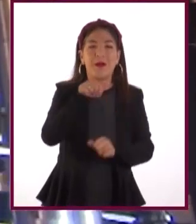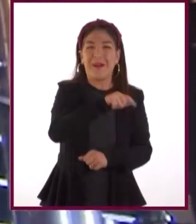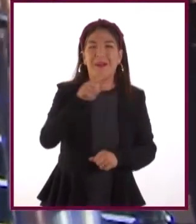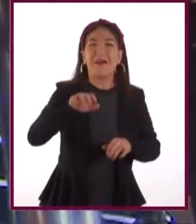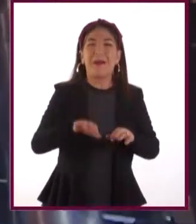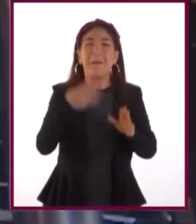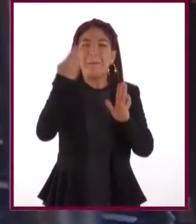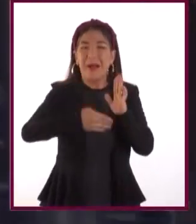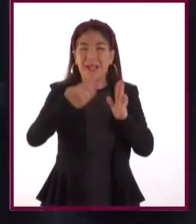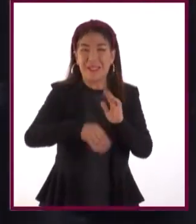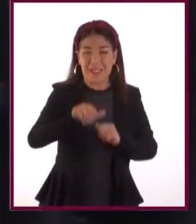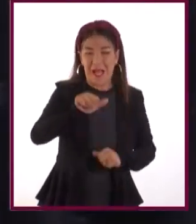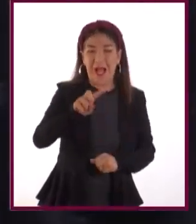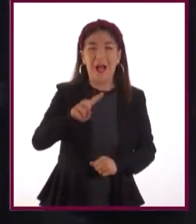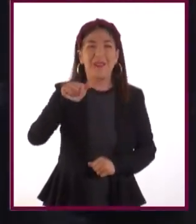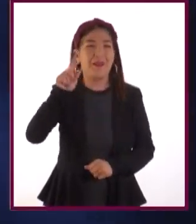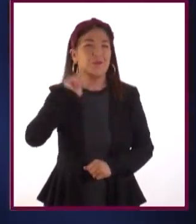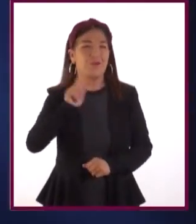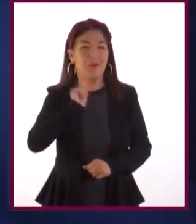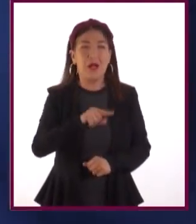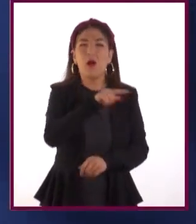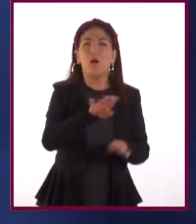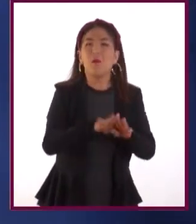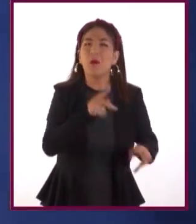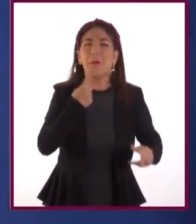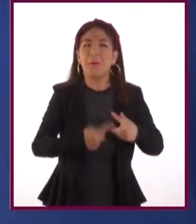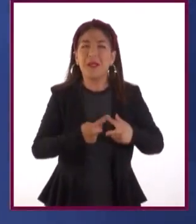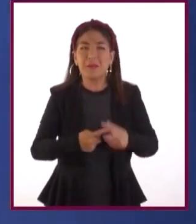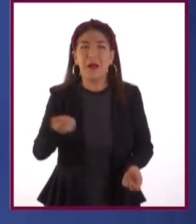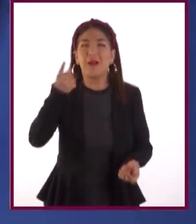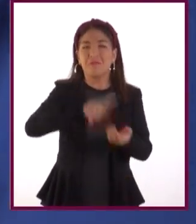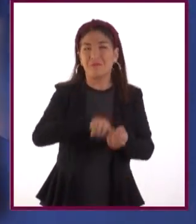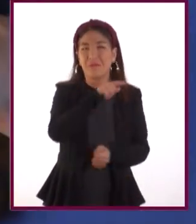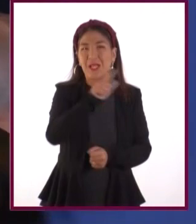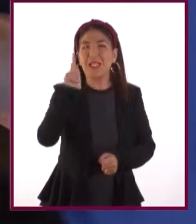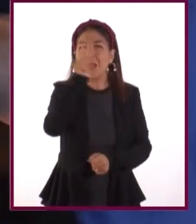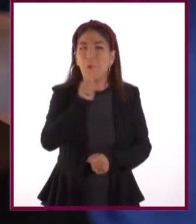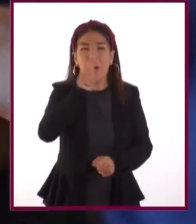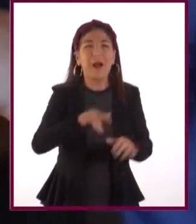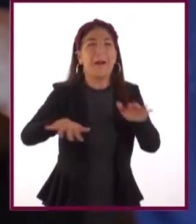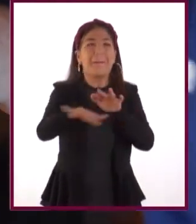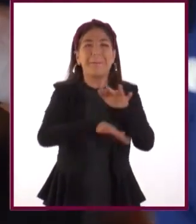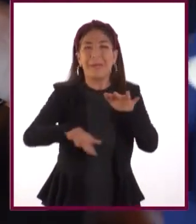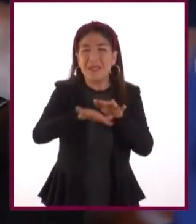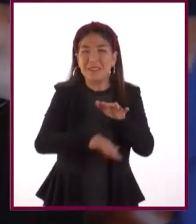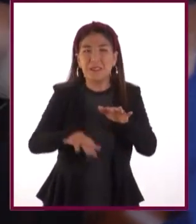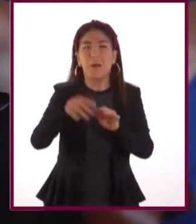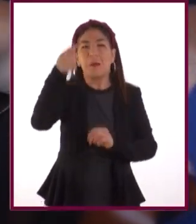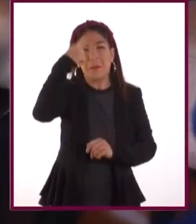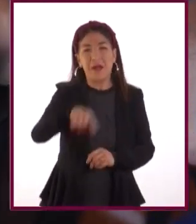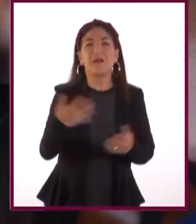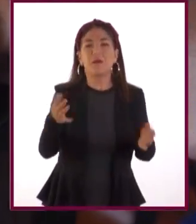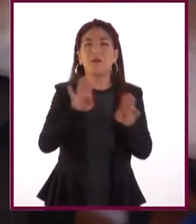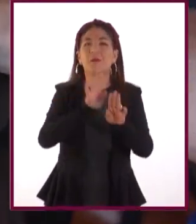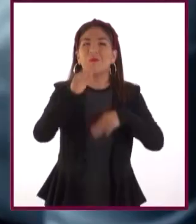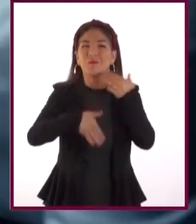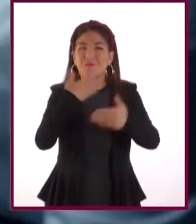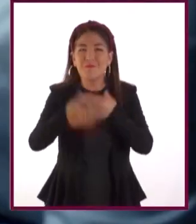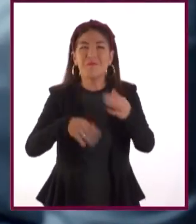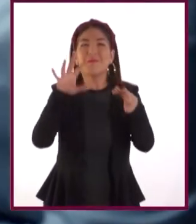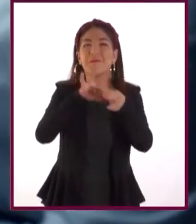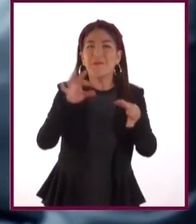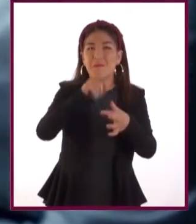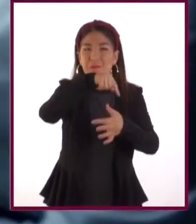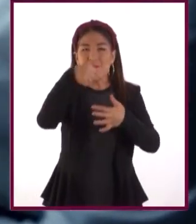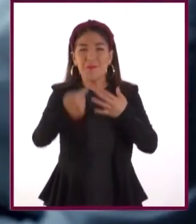de la máquina de Ada de Lovelace, la posibilidad de ver en las matemáticas el lenguaje básico y suficiente para